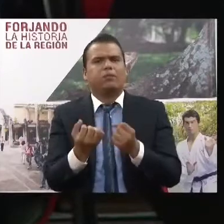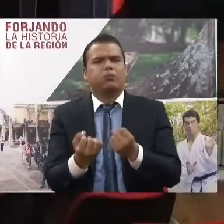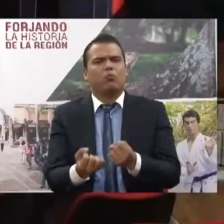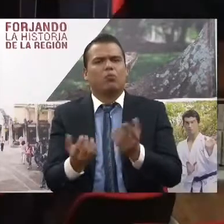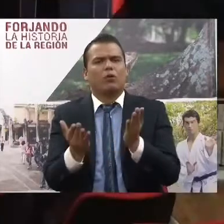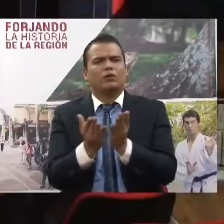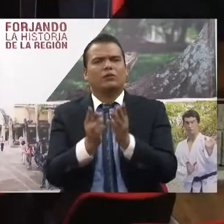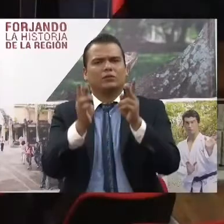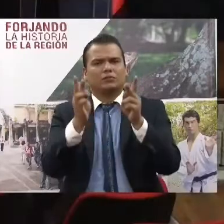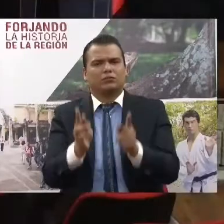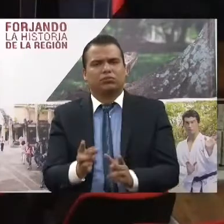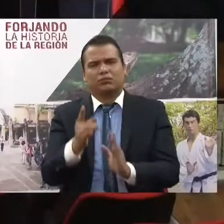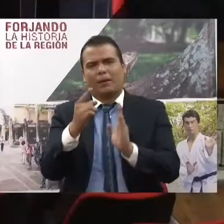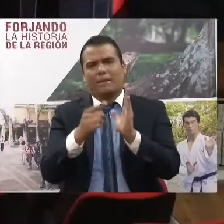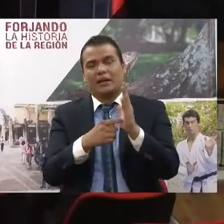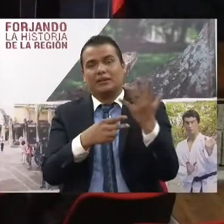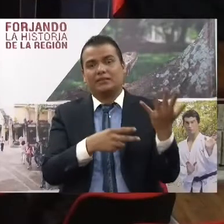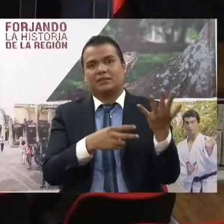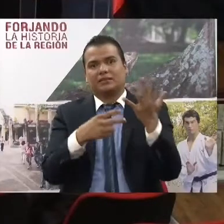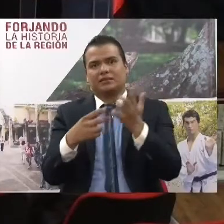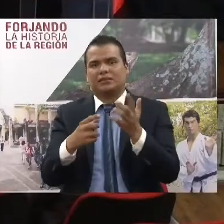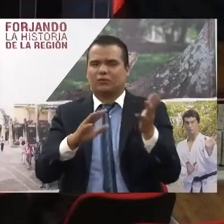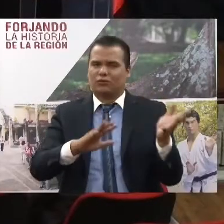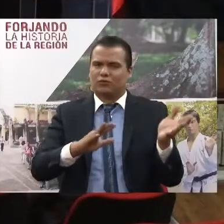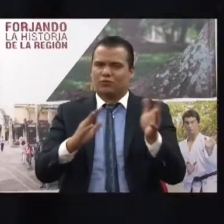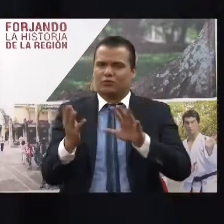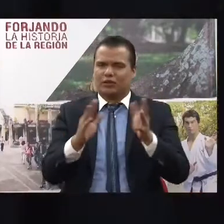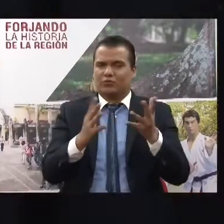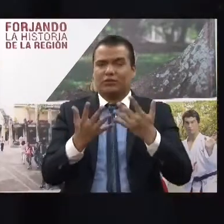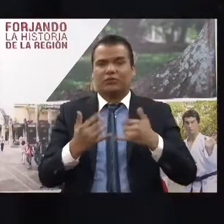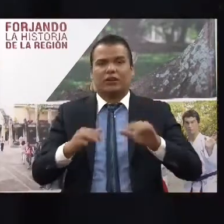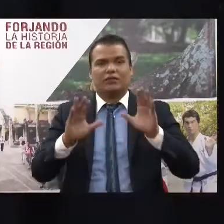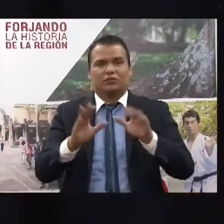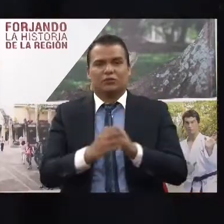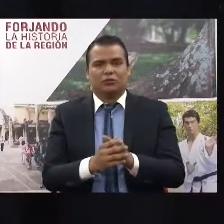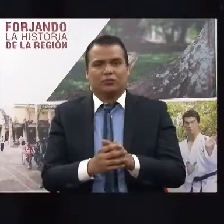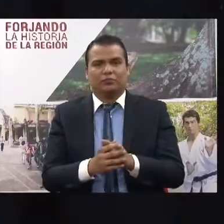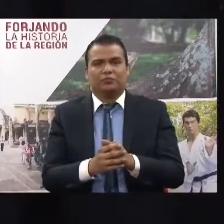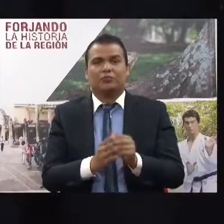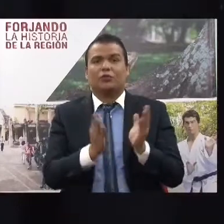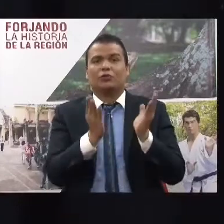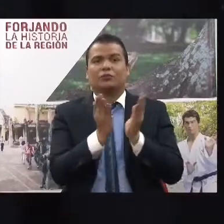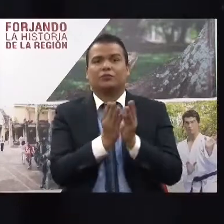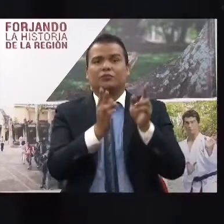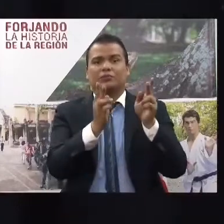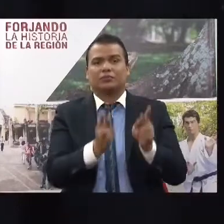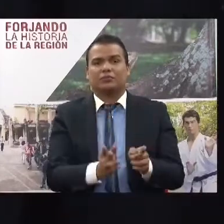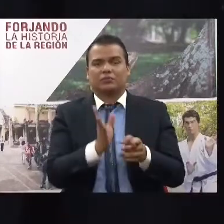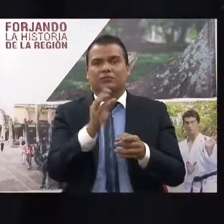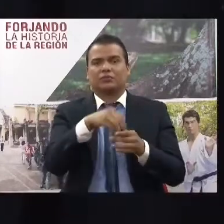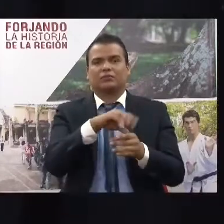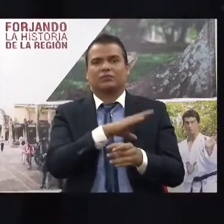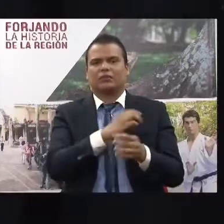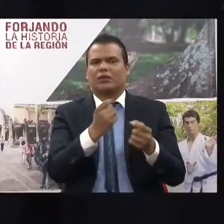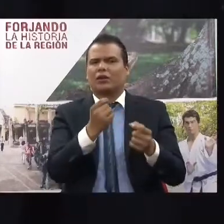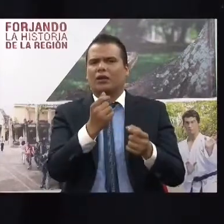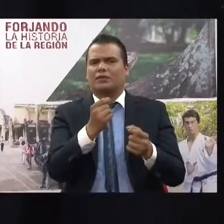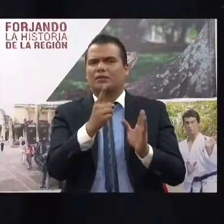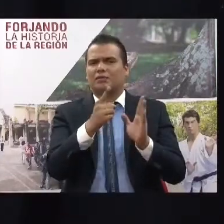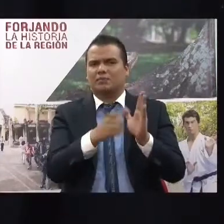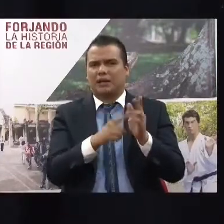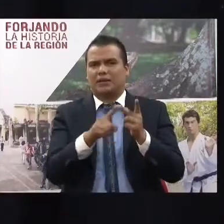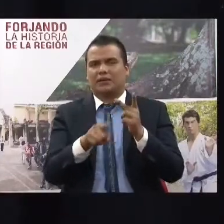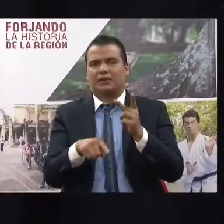1.700 graduandos en el día de hoy, cerca de 1.000 de la sede Cali y un poco más